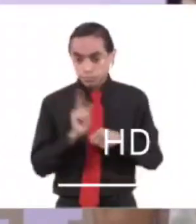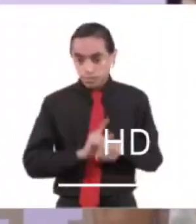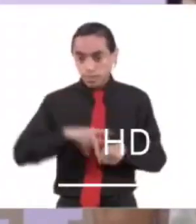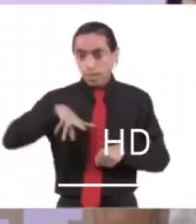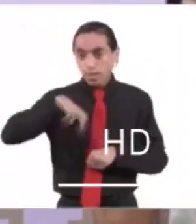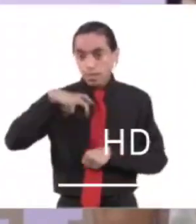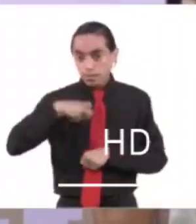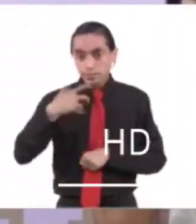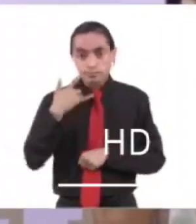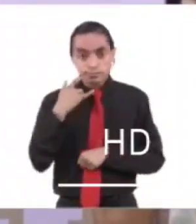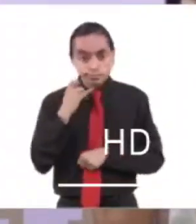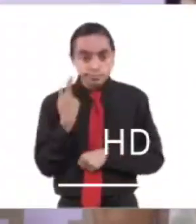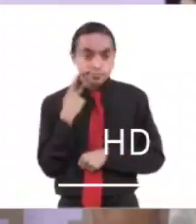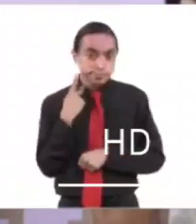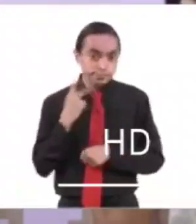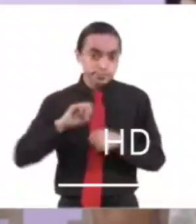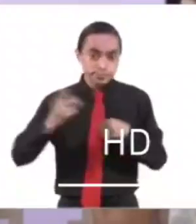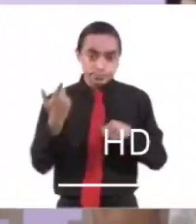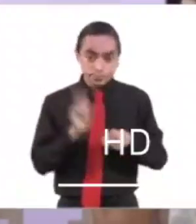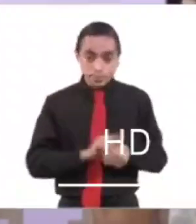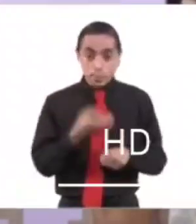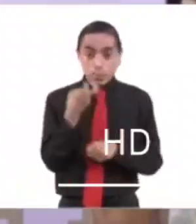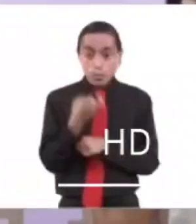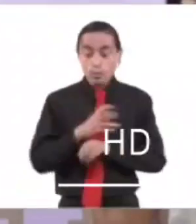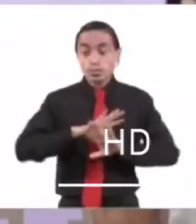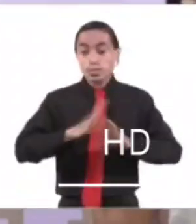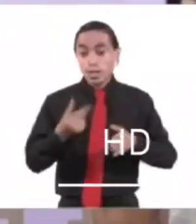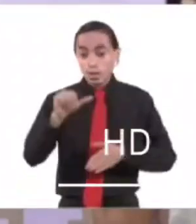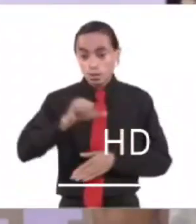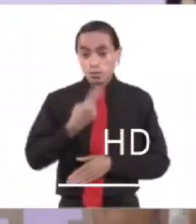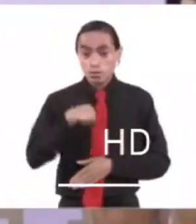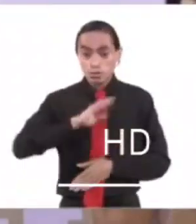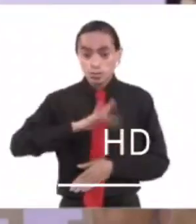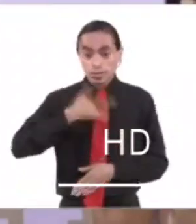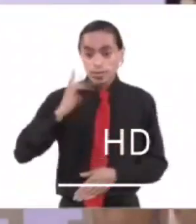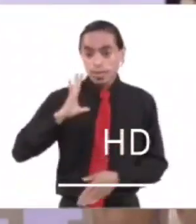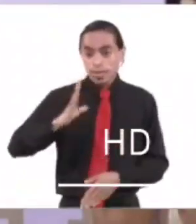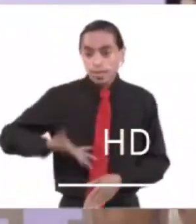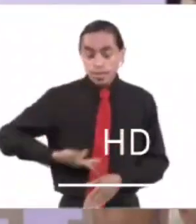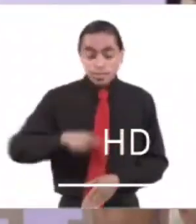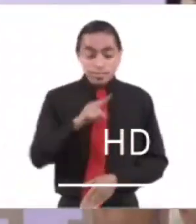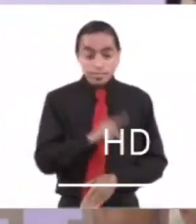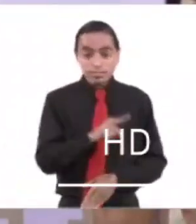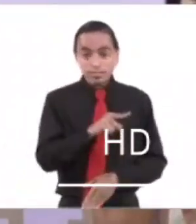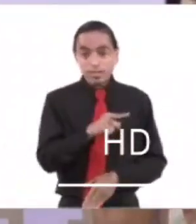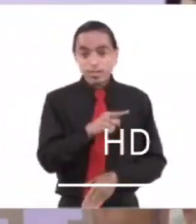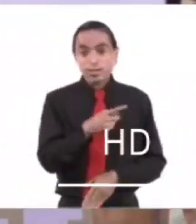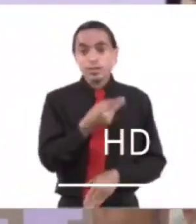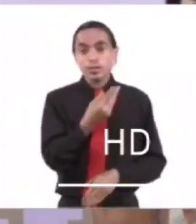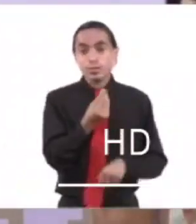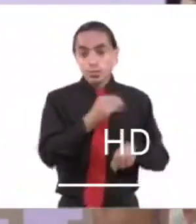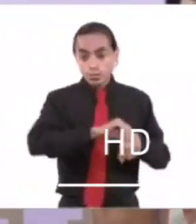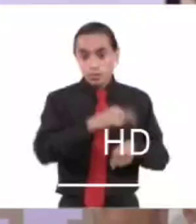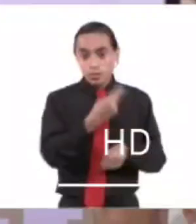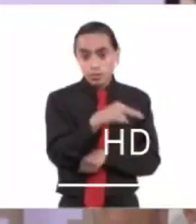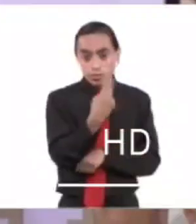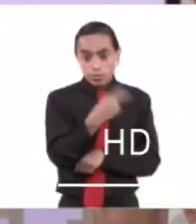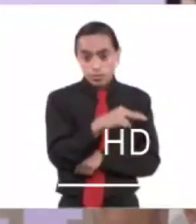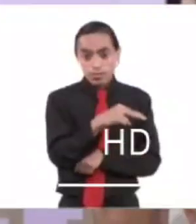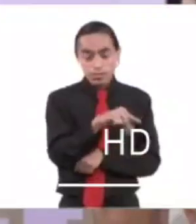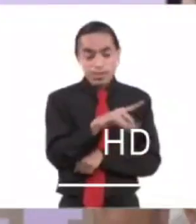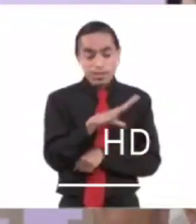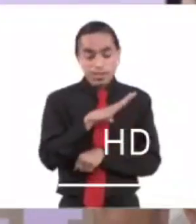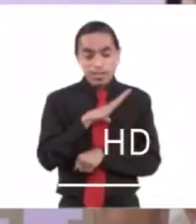esta lucha política social. Por eso hoy estamos bien orgullosos de nombrar a este Pilares, cerca de donde él